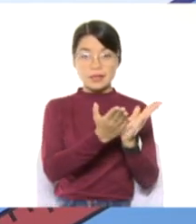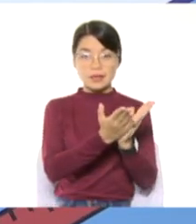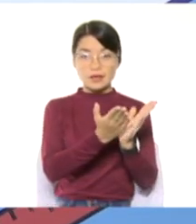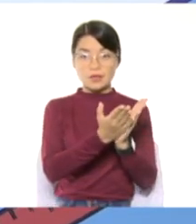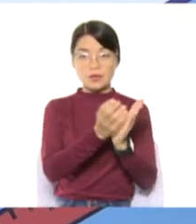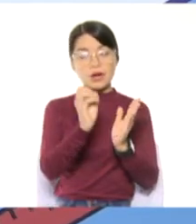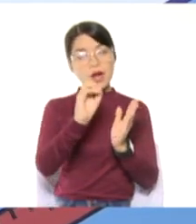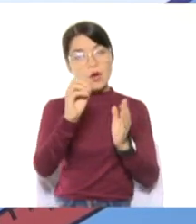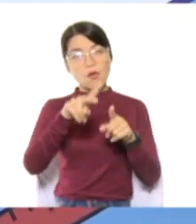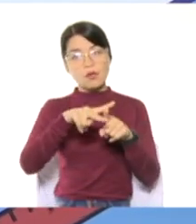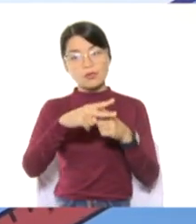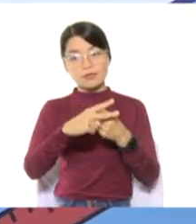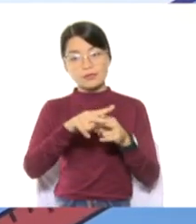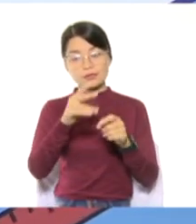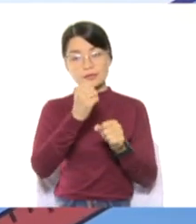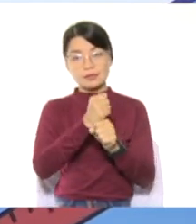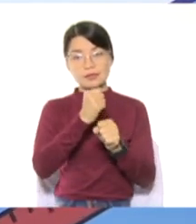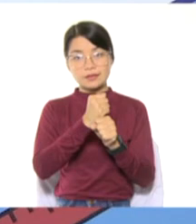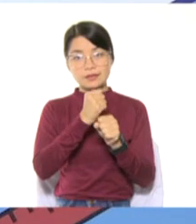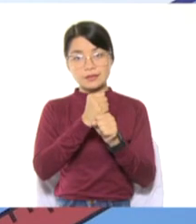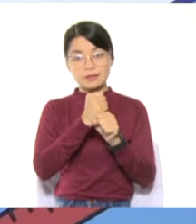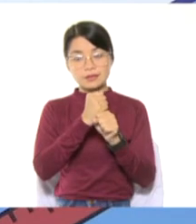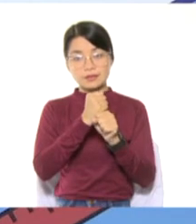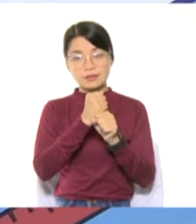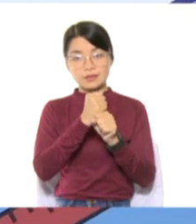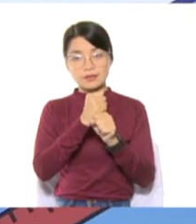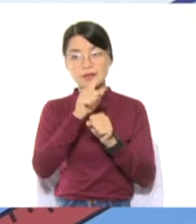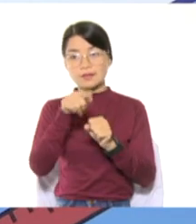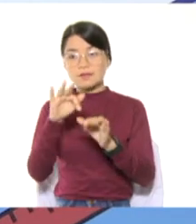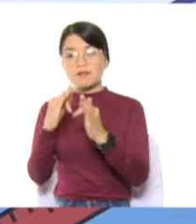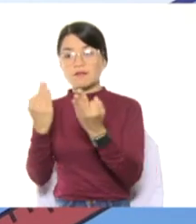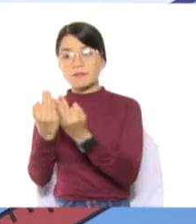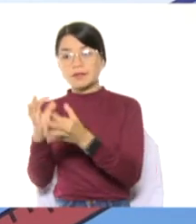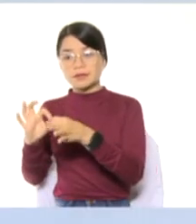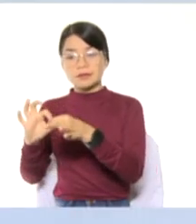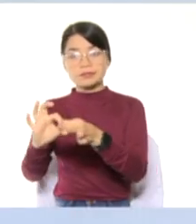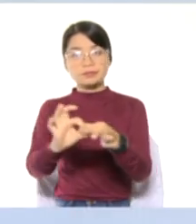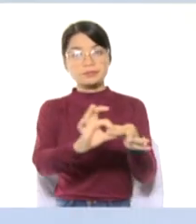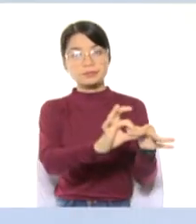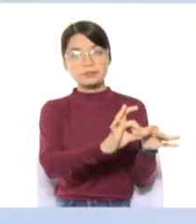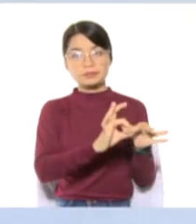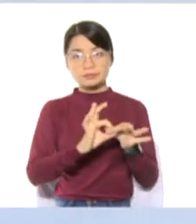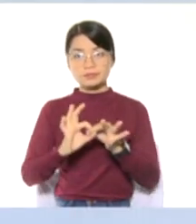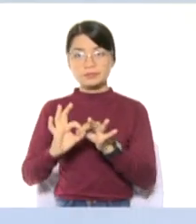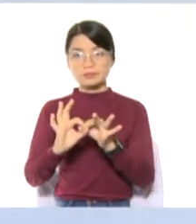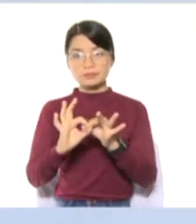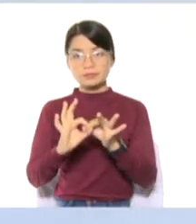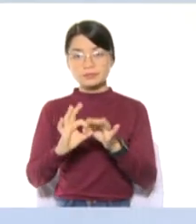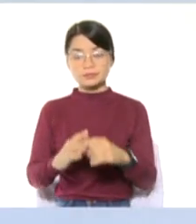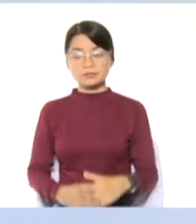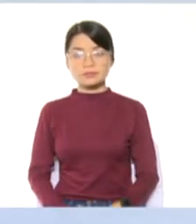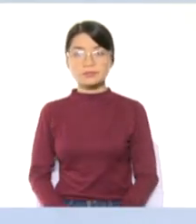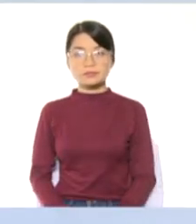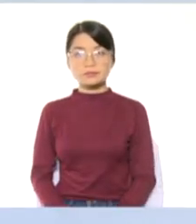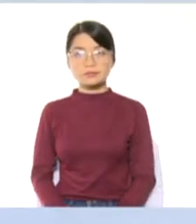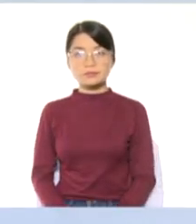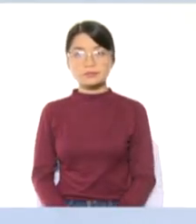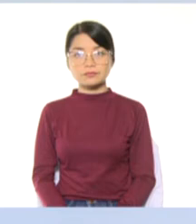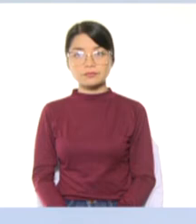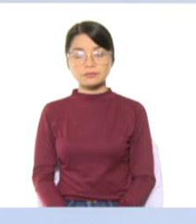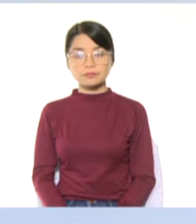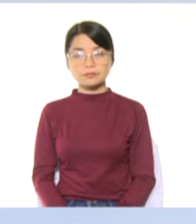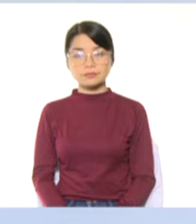taller de educación laboral y cada uno de los miembros integrantes de esa familia. Excelente, mi profe. Y en cuanto a la población con alguna